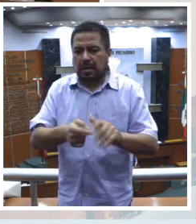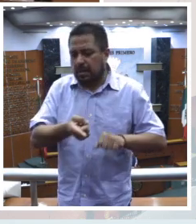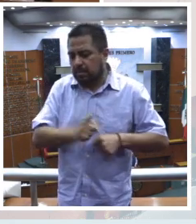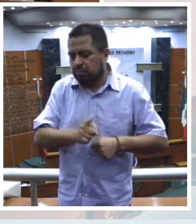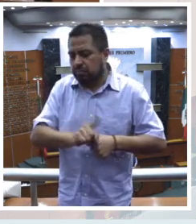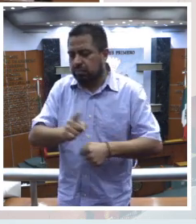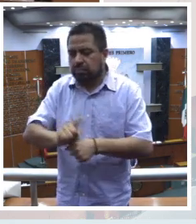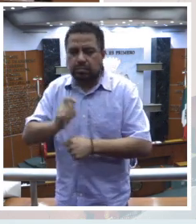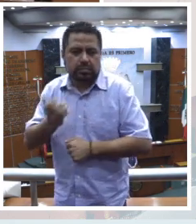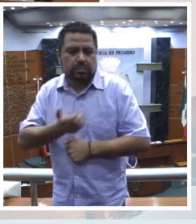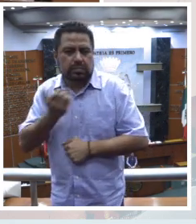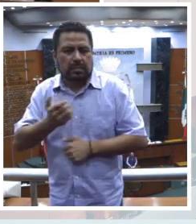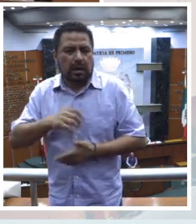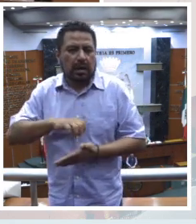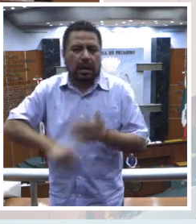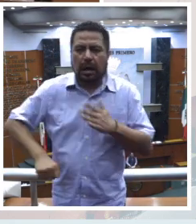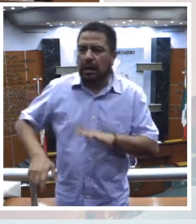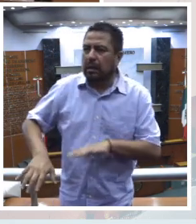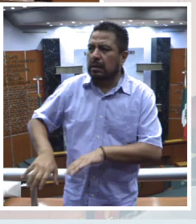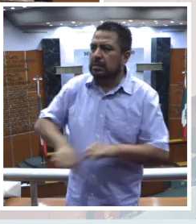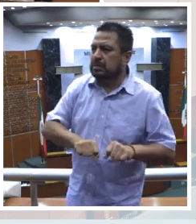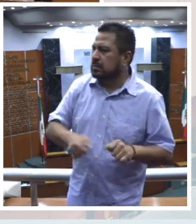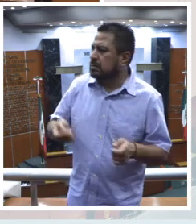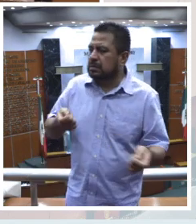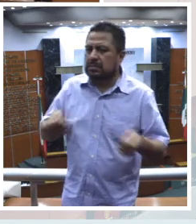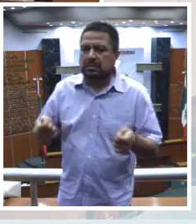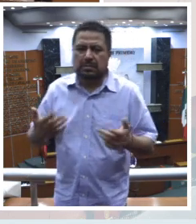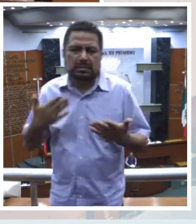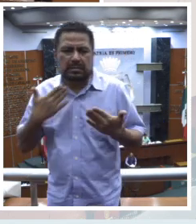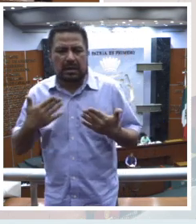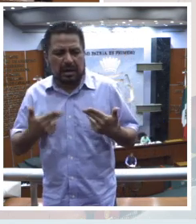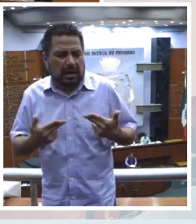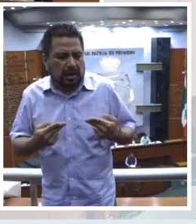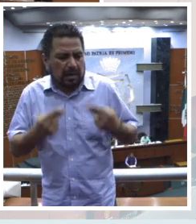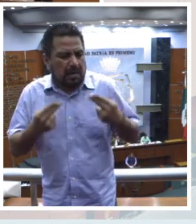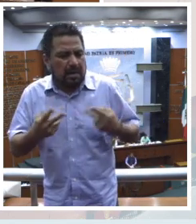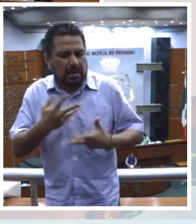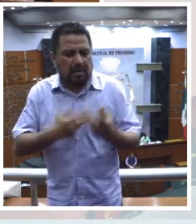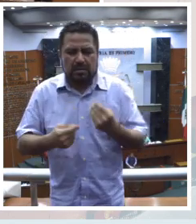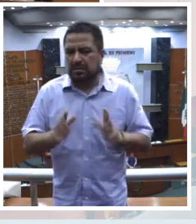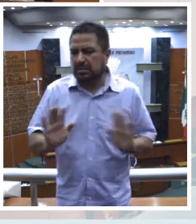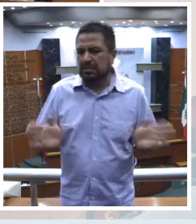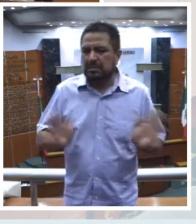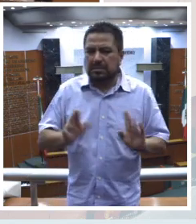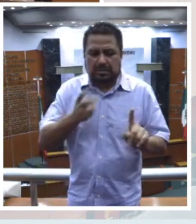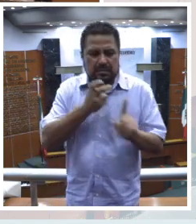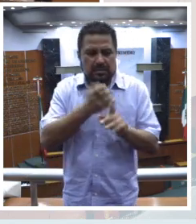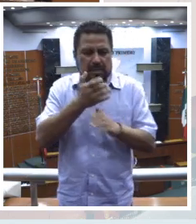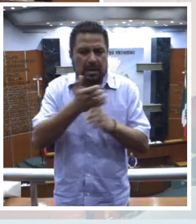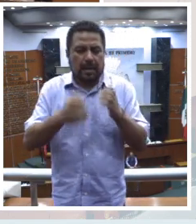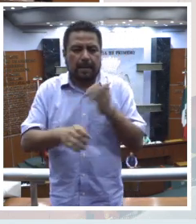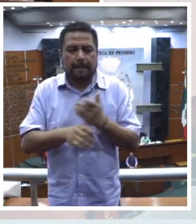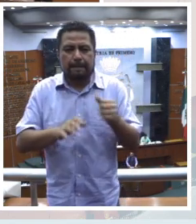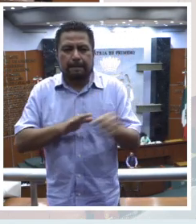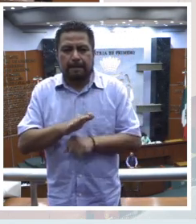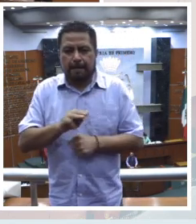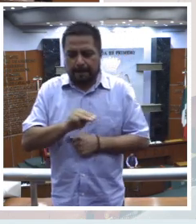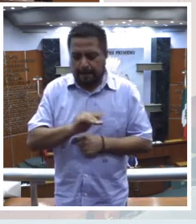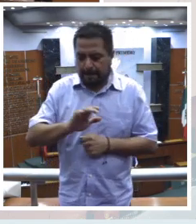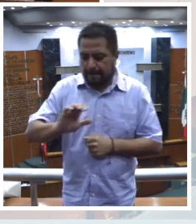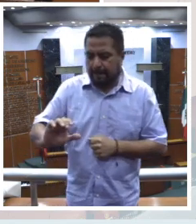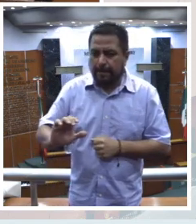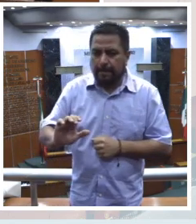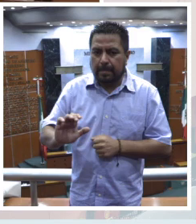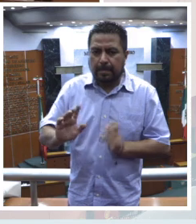día sin regateos y sin manejos clientelares de estas acciones que desde Movimiento